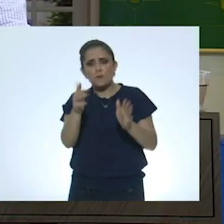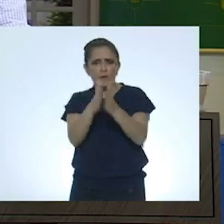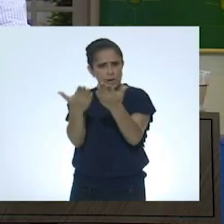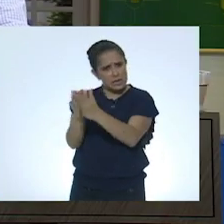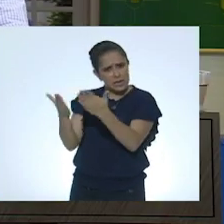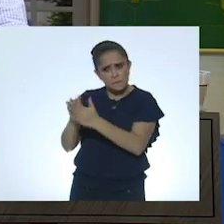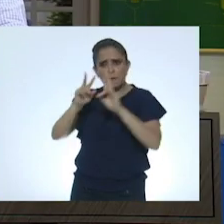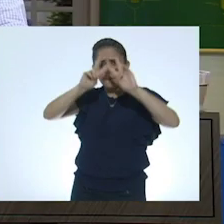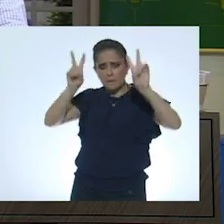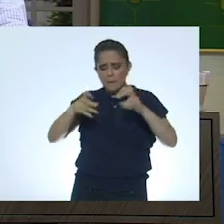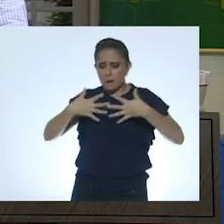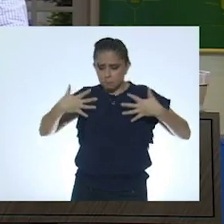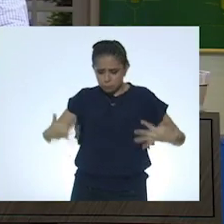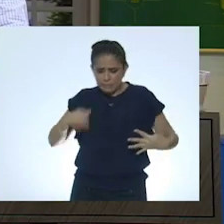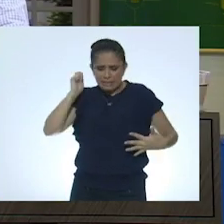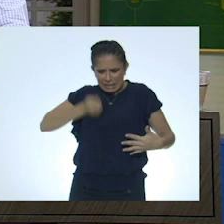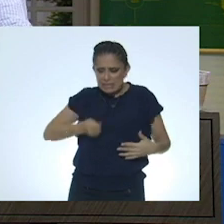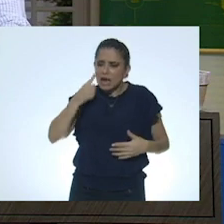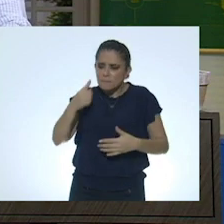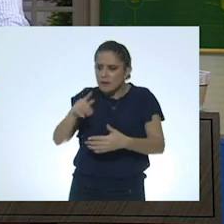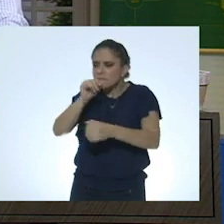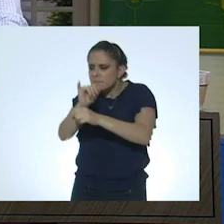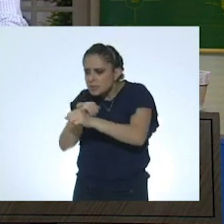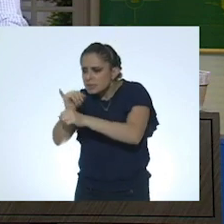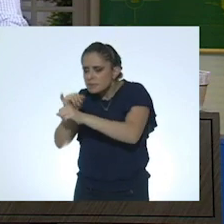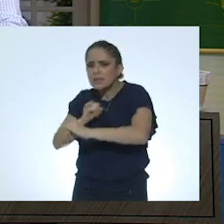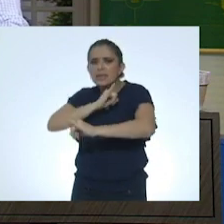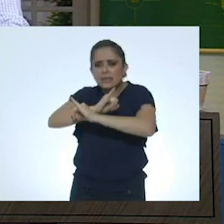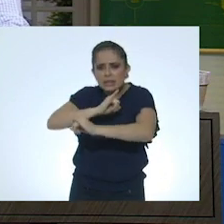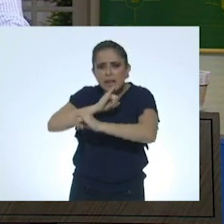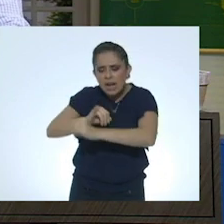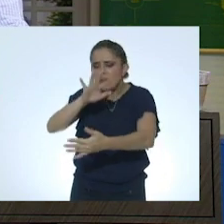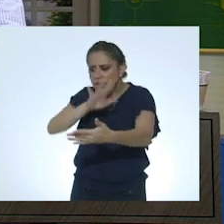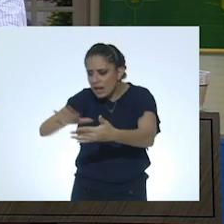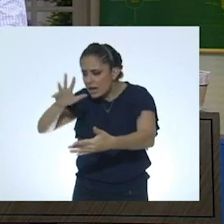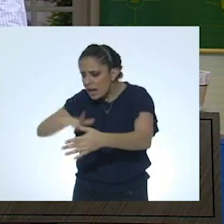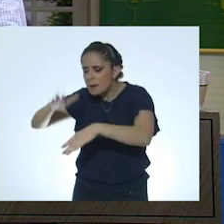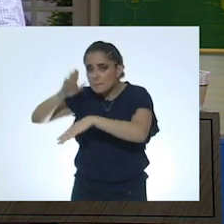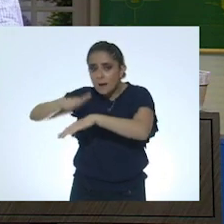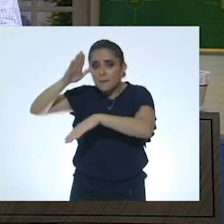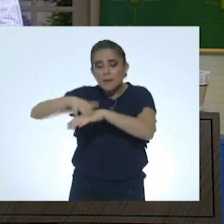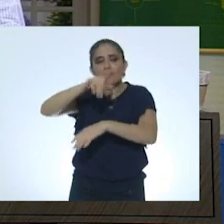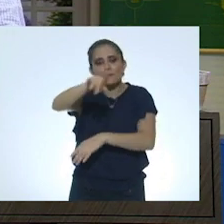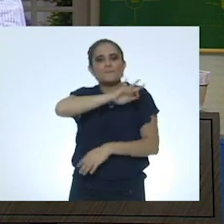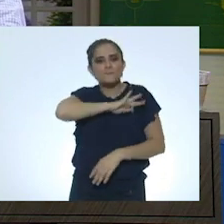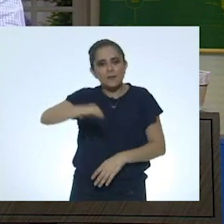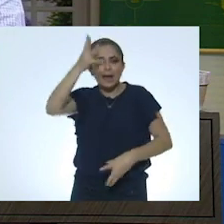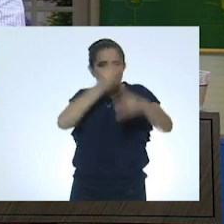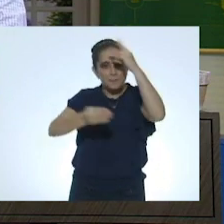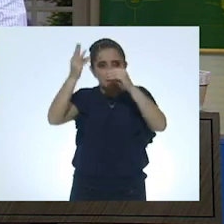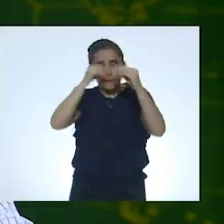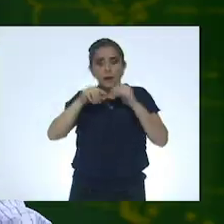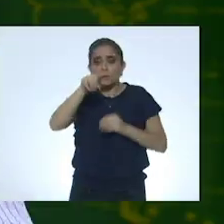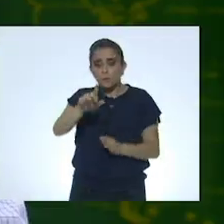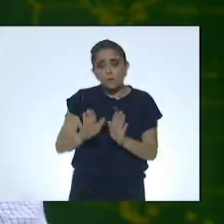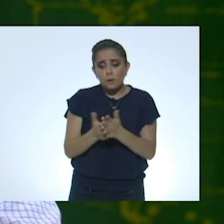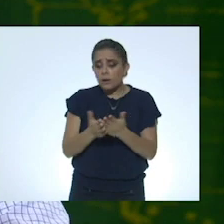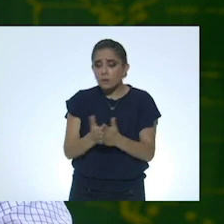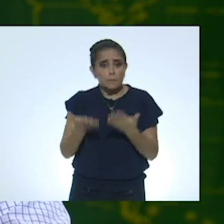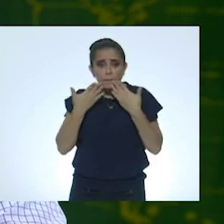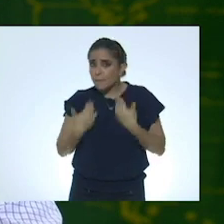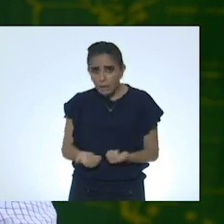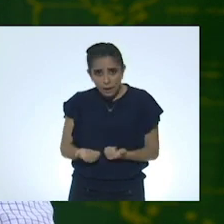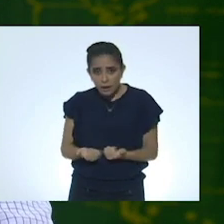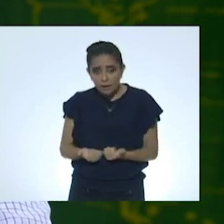tema o tienes internet, explóralos. Así podrás saber más. Y si no cuentas con estos materiales, no te preocupes. En